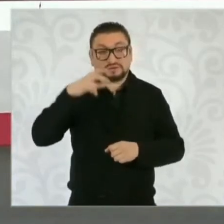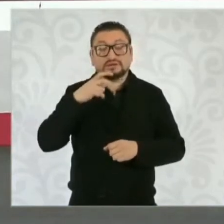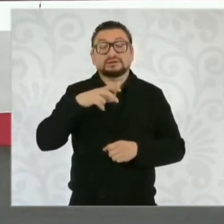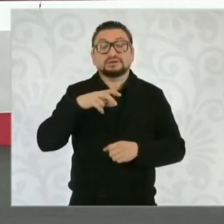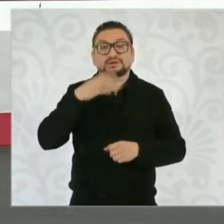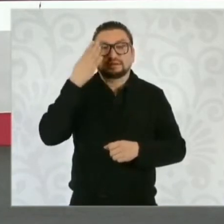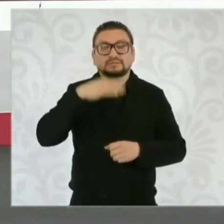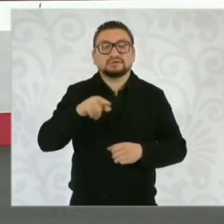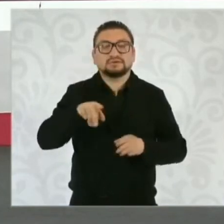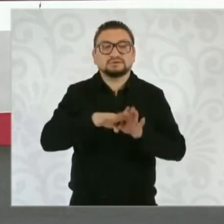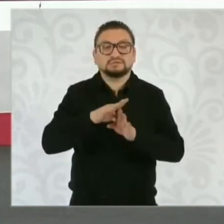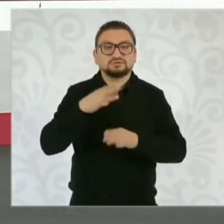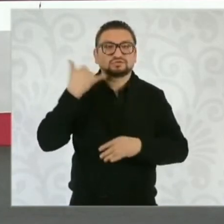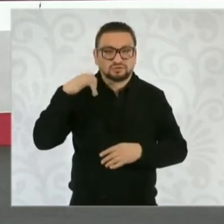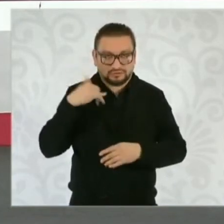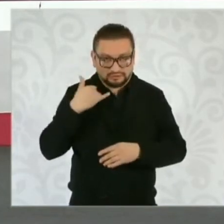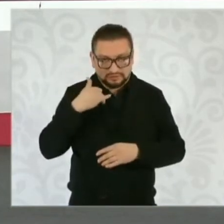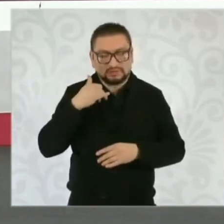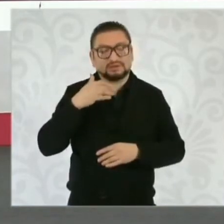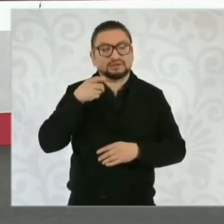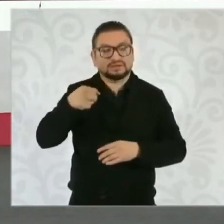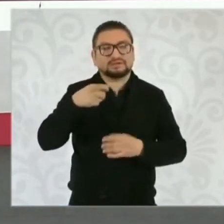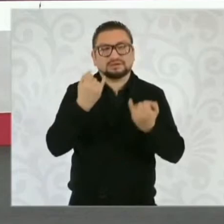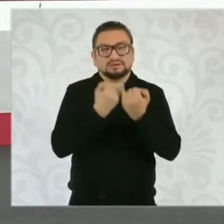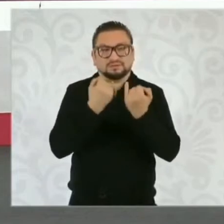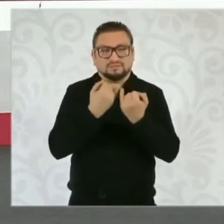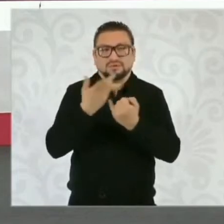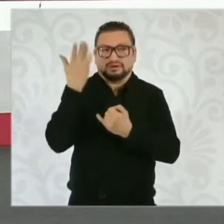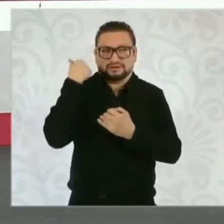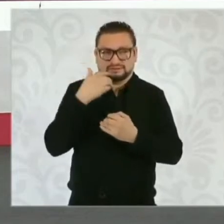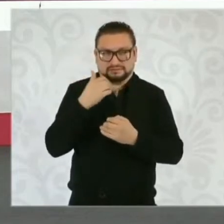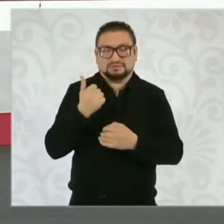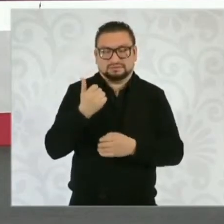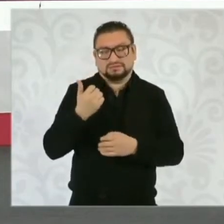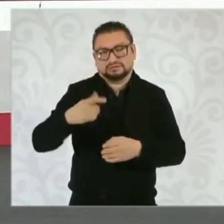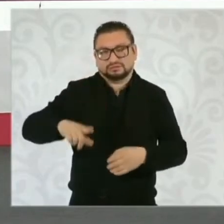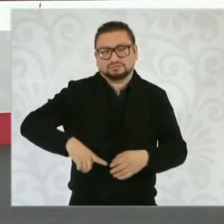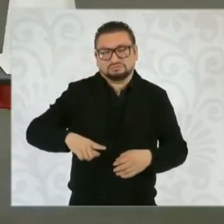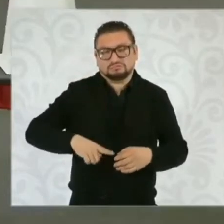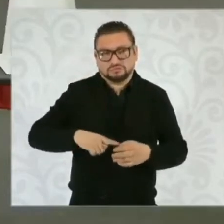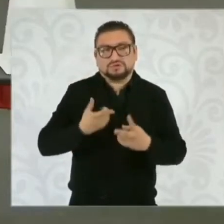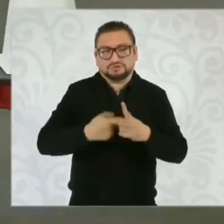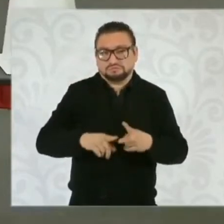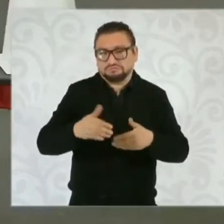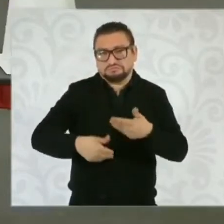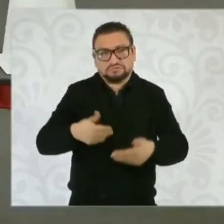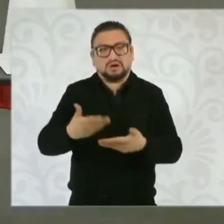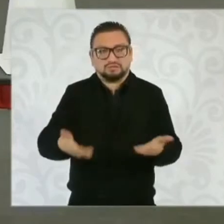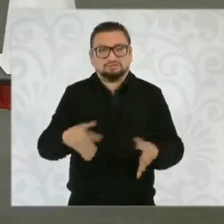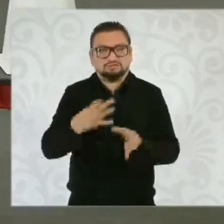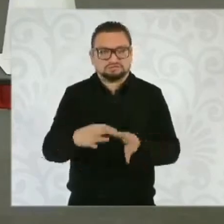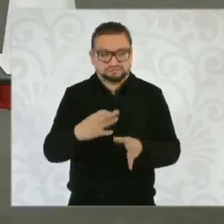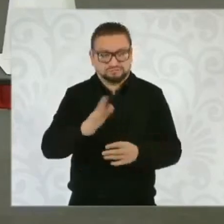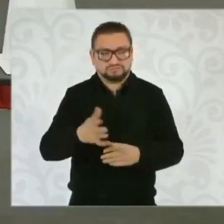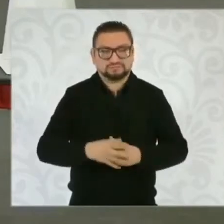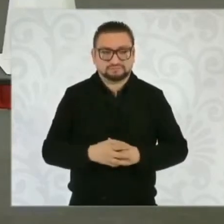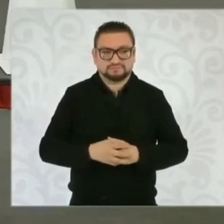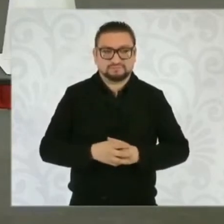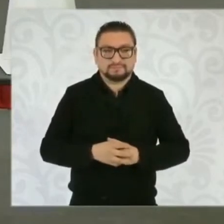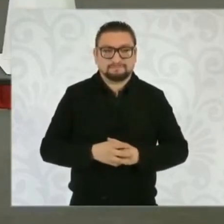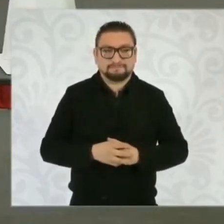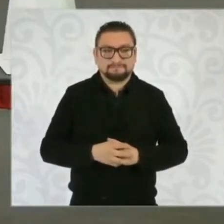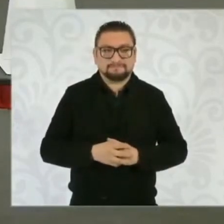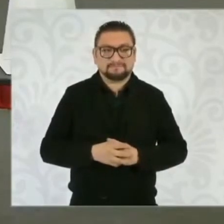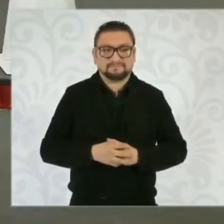Nayarit y Mérida, Yucatán, que comenzó en la administración pasada y se concretó ya en esta. Adelante.